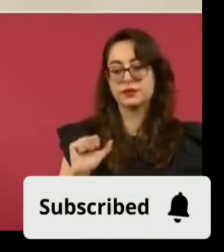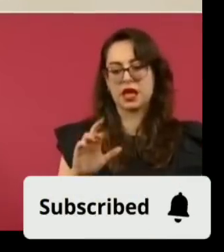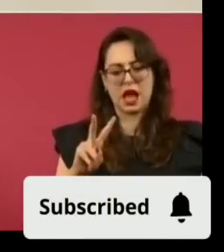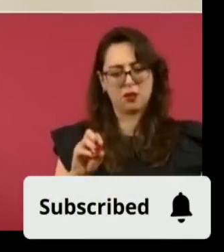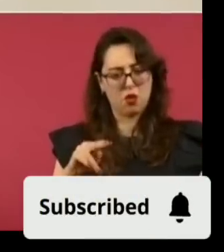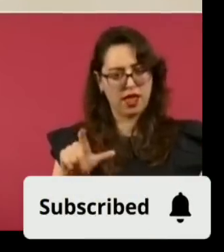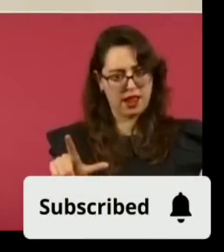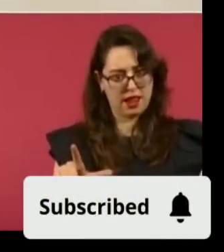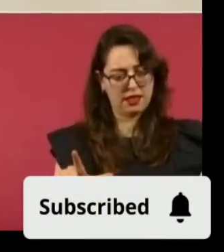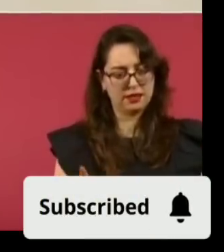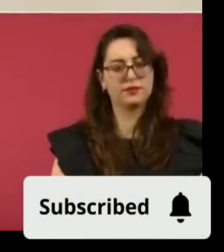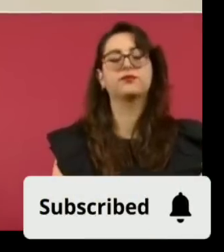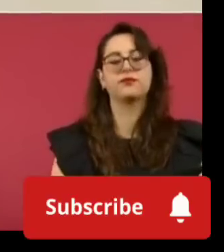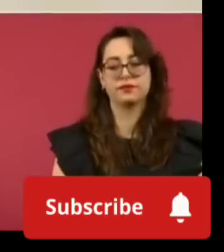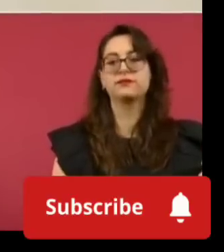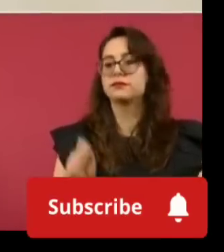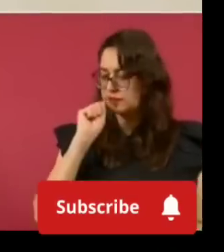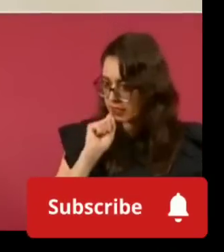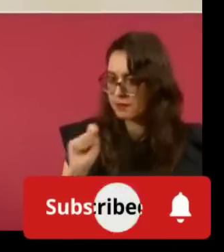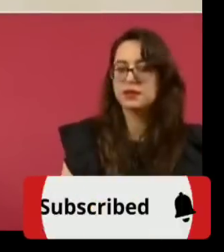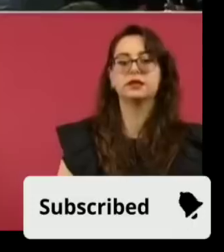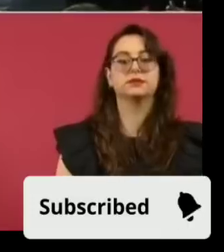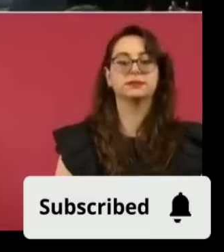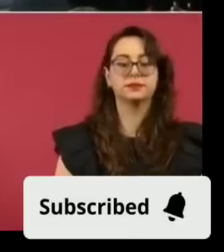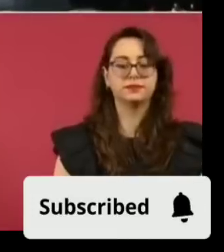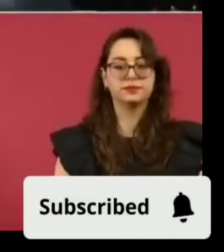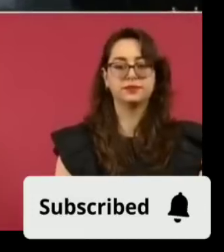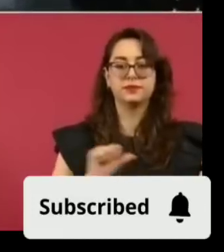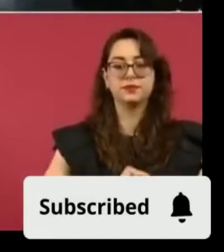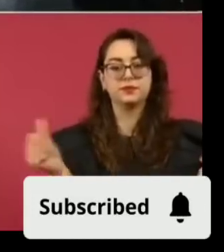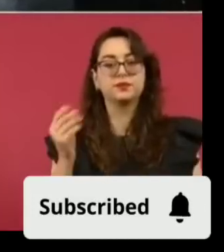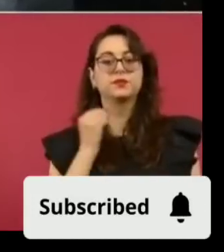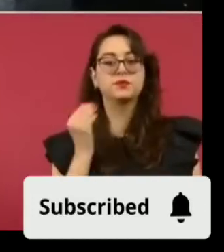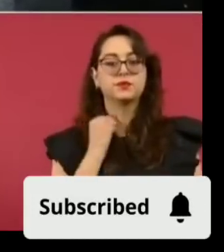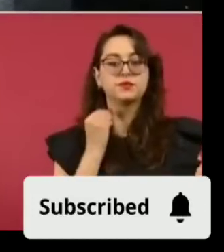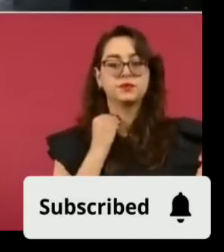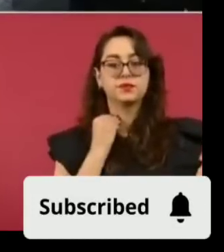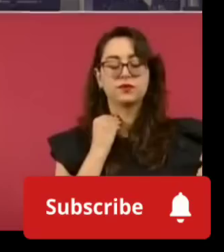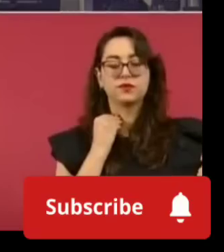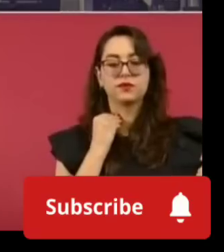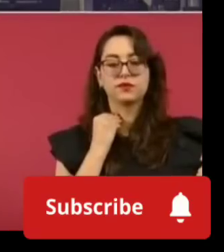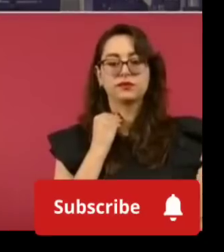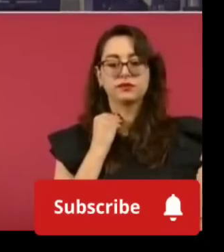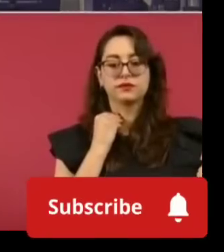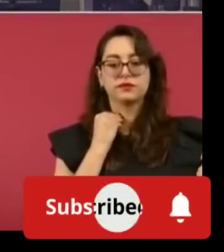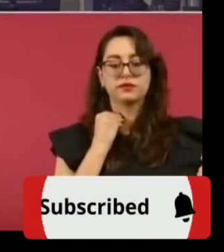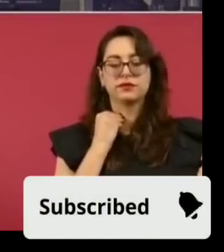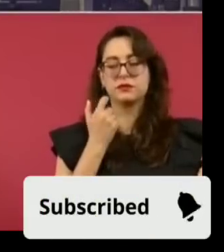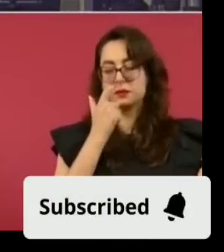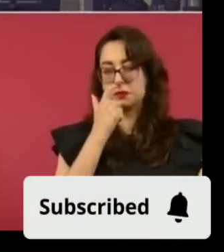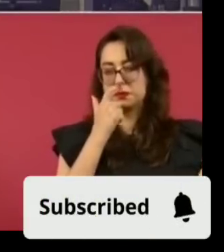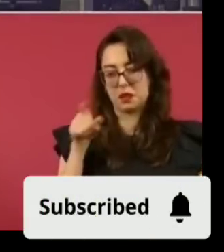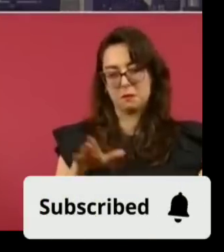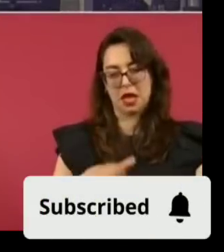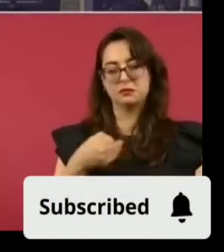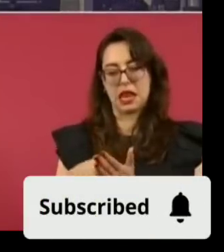Carbonell, Miguel Carbonell, otro abogado el que da más la cara,